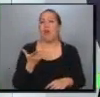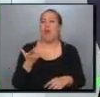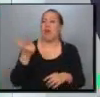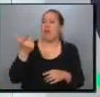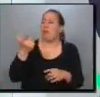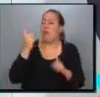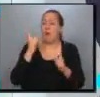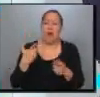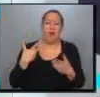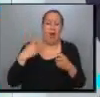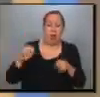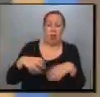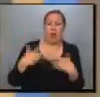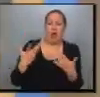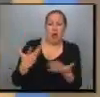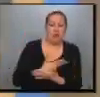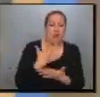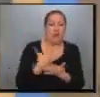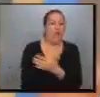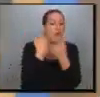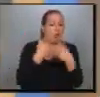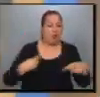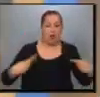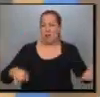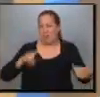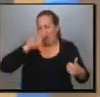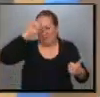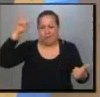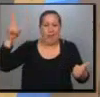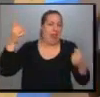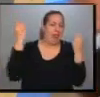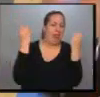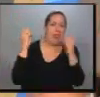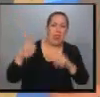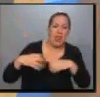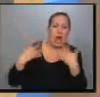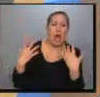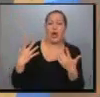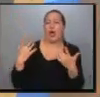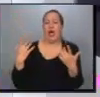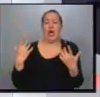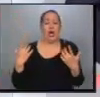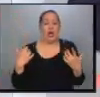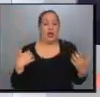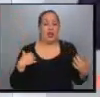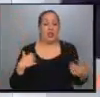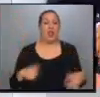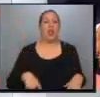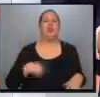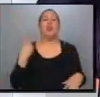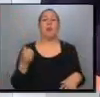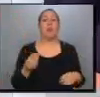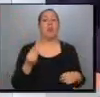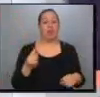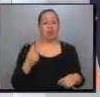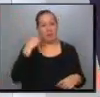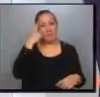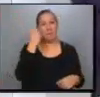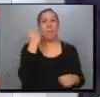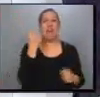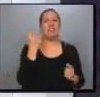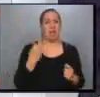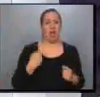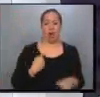hizo Brad Pitt a él. O lo que te engañó, te dejó por otra, te dejó mal parada. ¿Qué todo? Prima después? ¿El orgullo? O